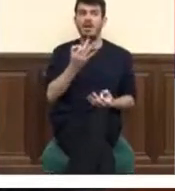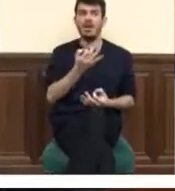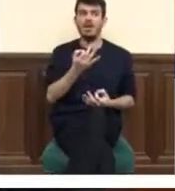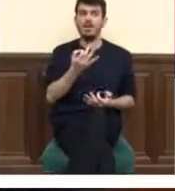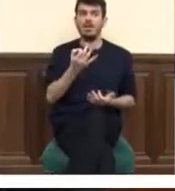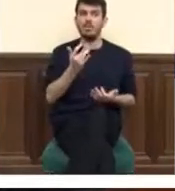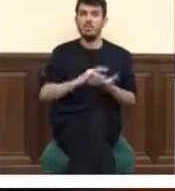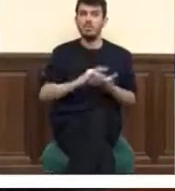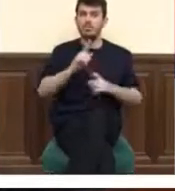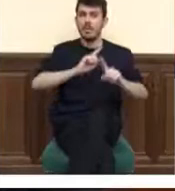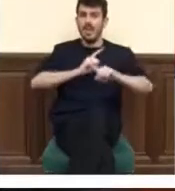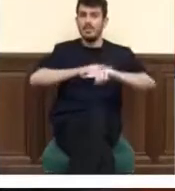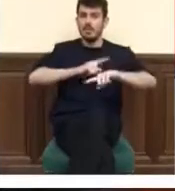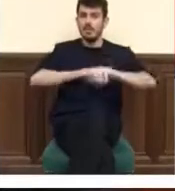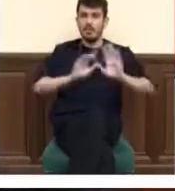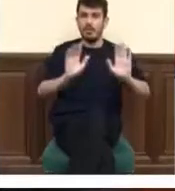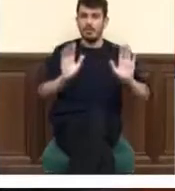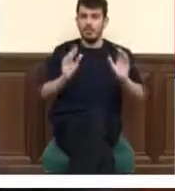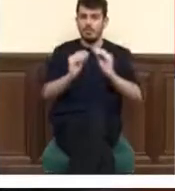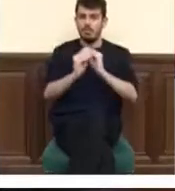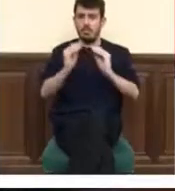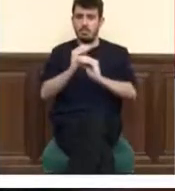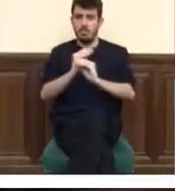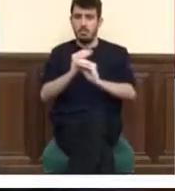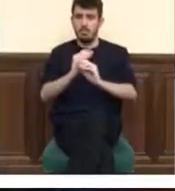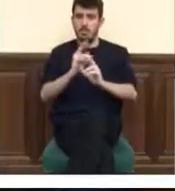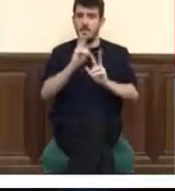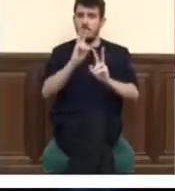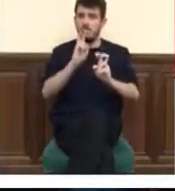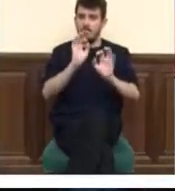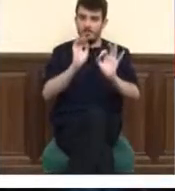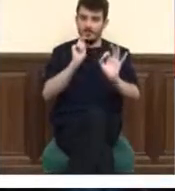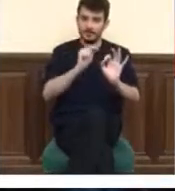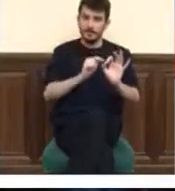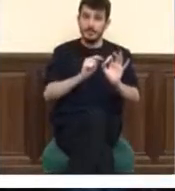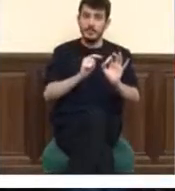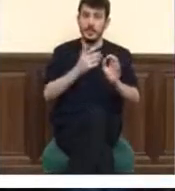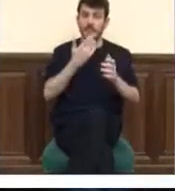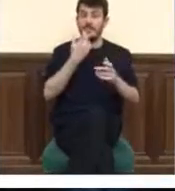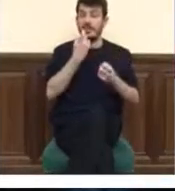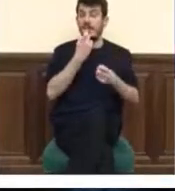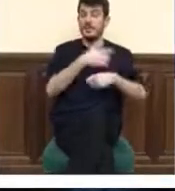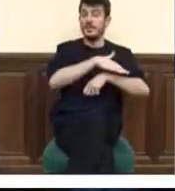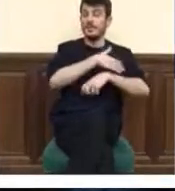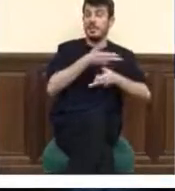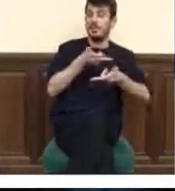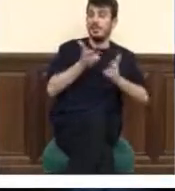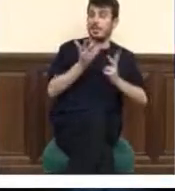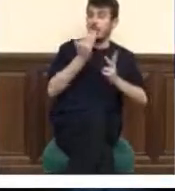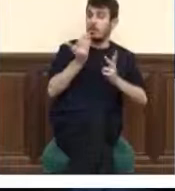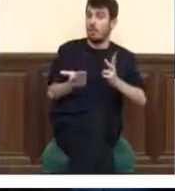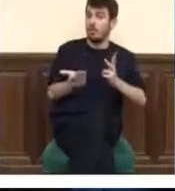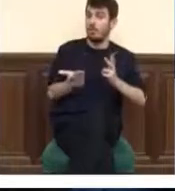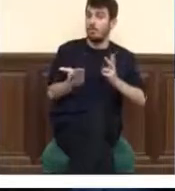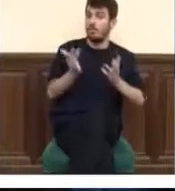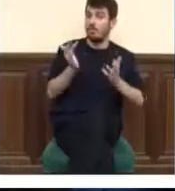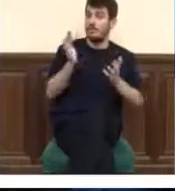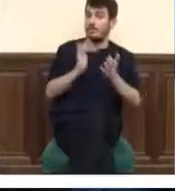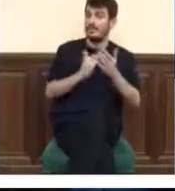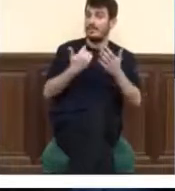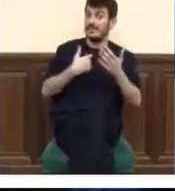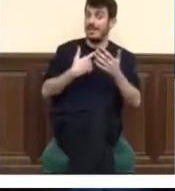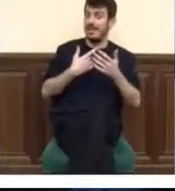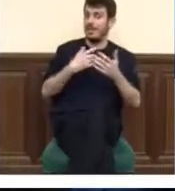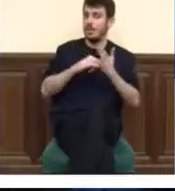de tiempos, no de otra cuestión. Claro, la autorización al Ministerio pues se le pide cuando quieres llevar adelante